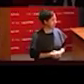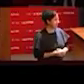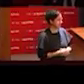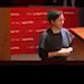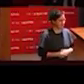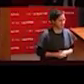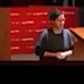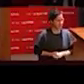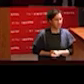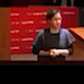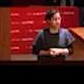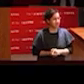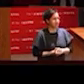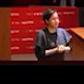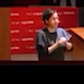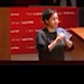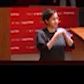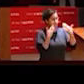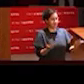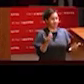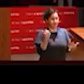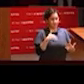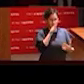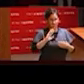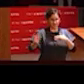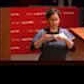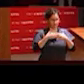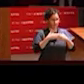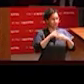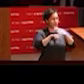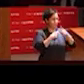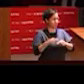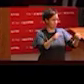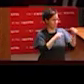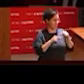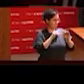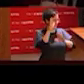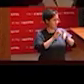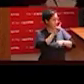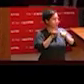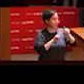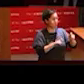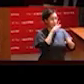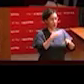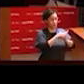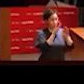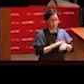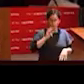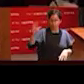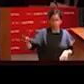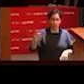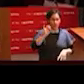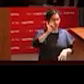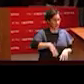atención bueno Y para cerrar la mesa luego abriremos un r de preguntas para cerrar la mesa tenemos